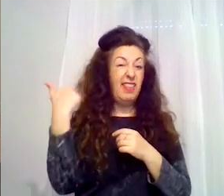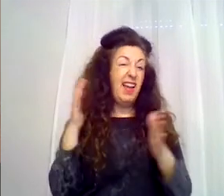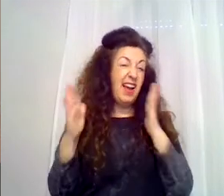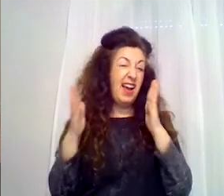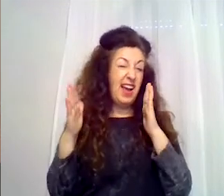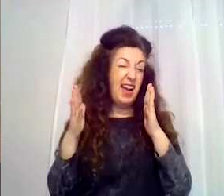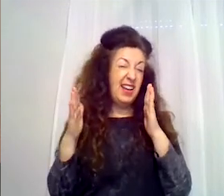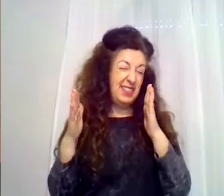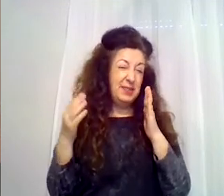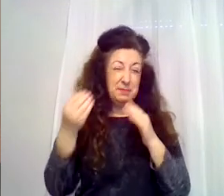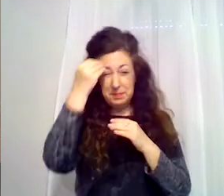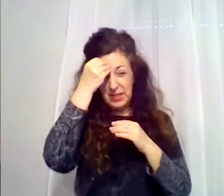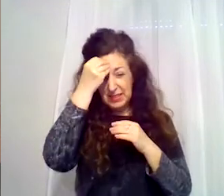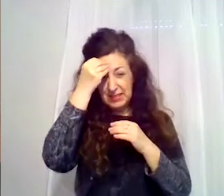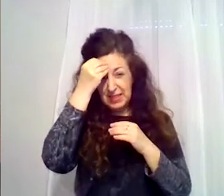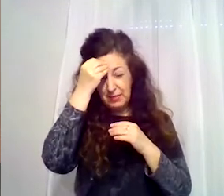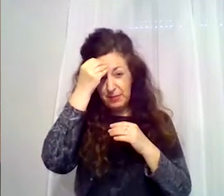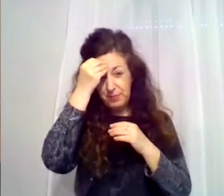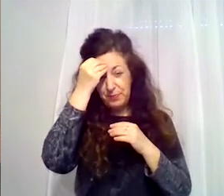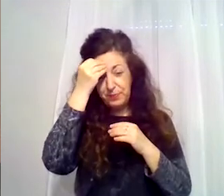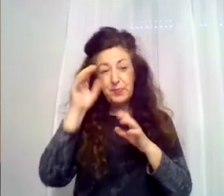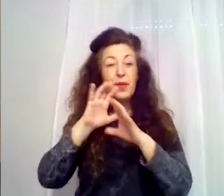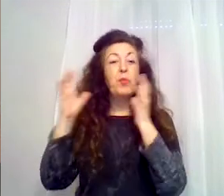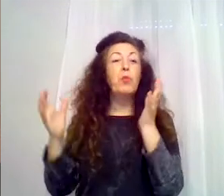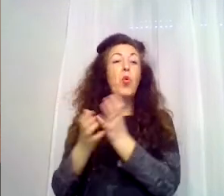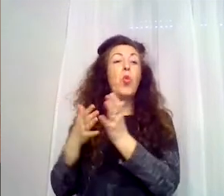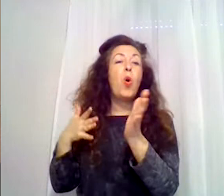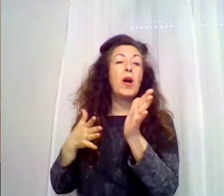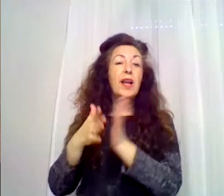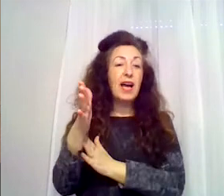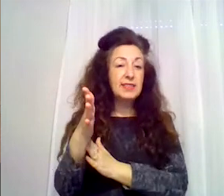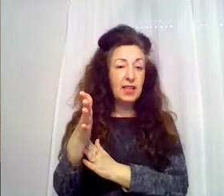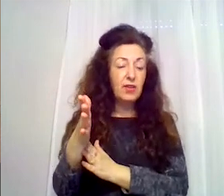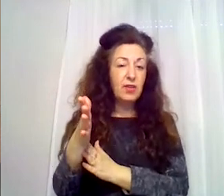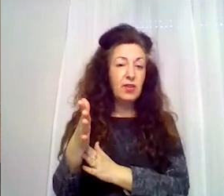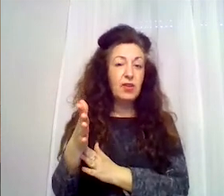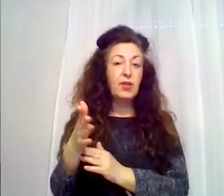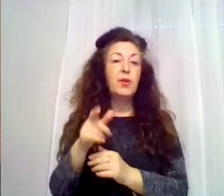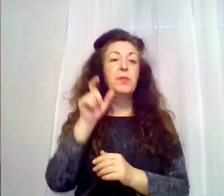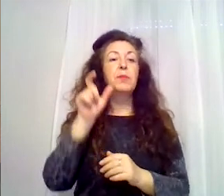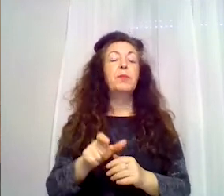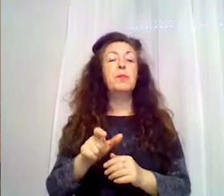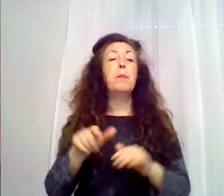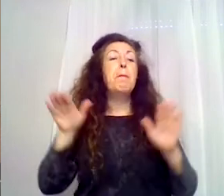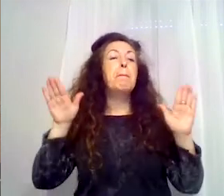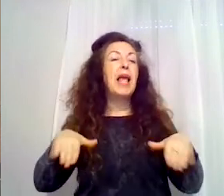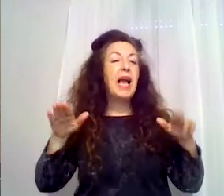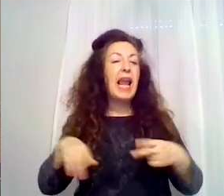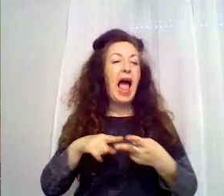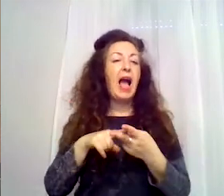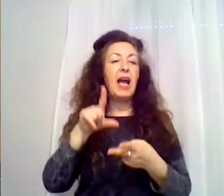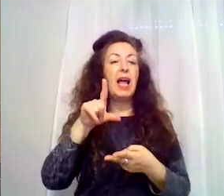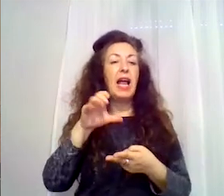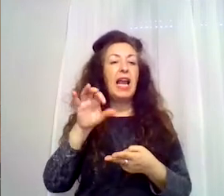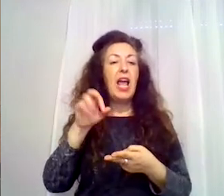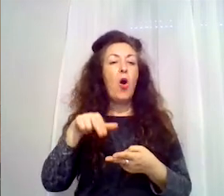un posible homosexual, y ahí empiezan a salir frases. Y una de las frases que está puesta en